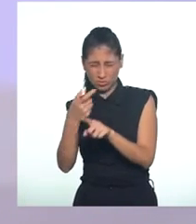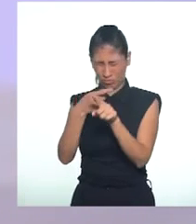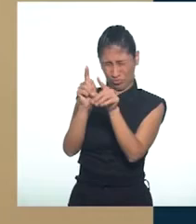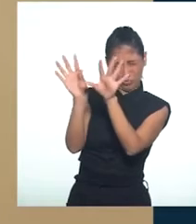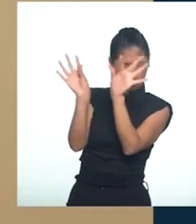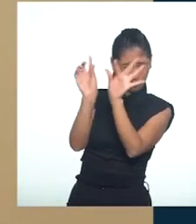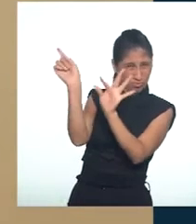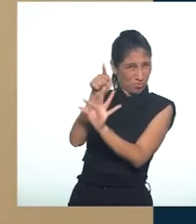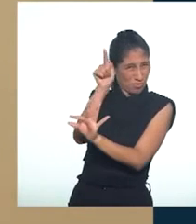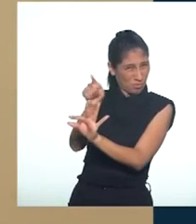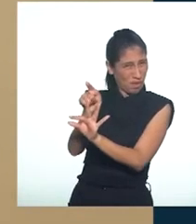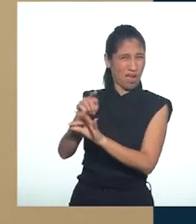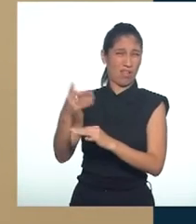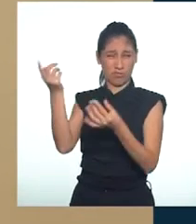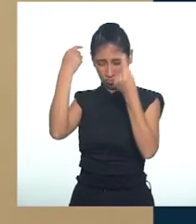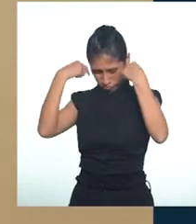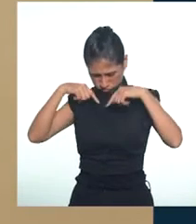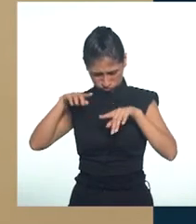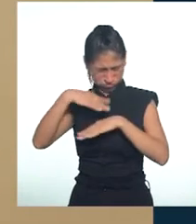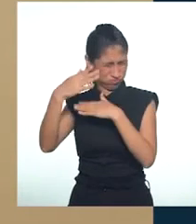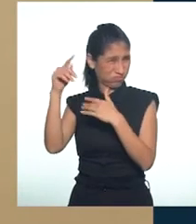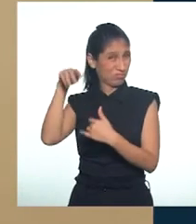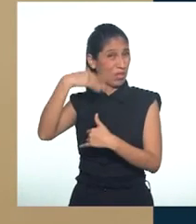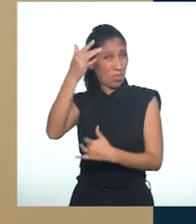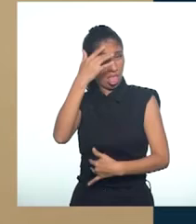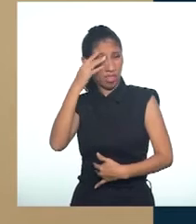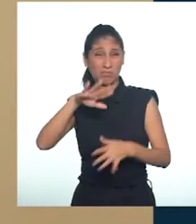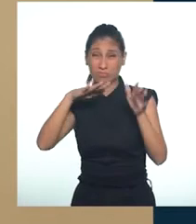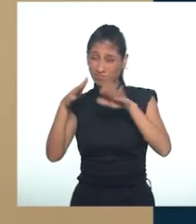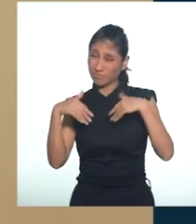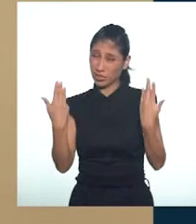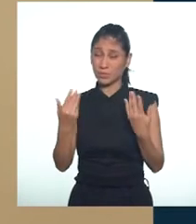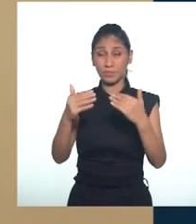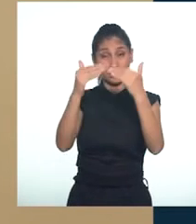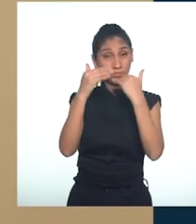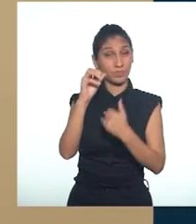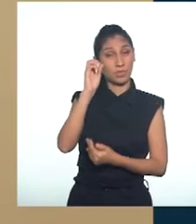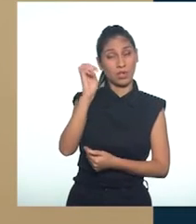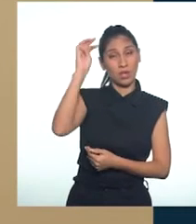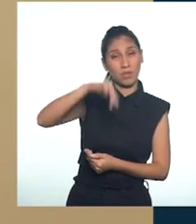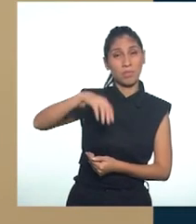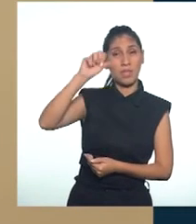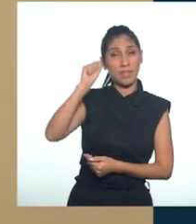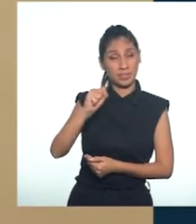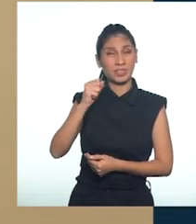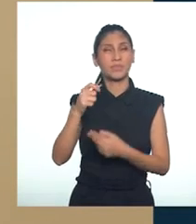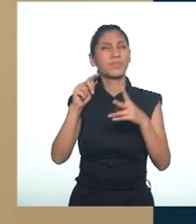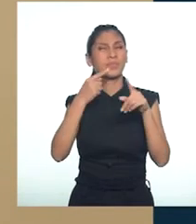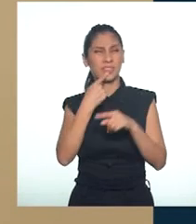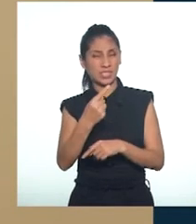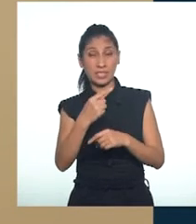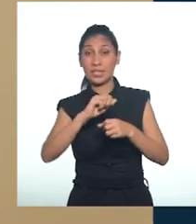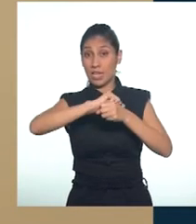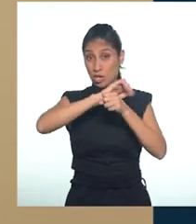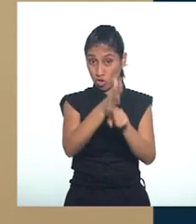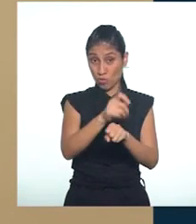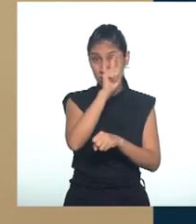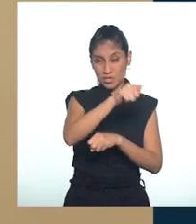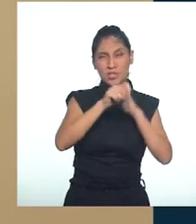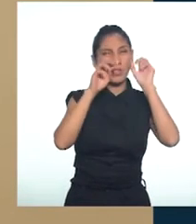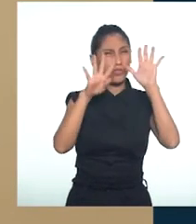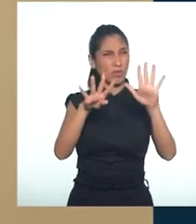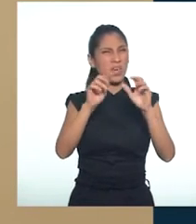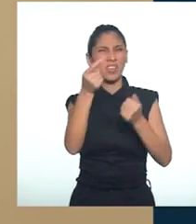nunca sé. Aclaremos. Según la OMS, el COVID-19 es la enfermedad